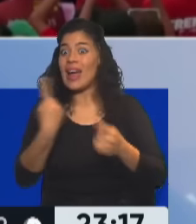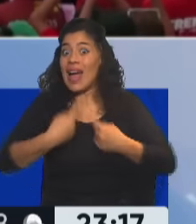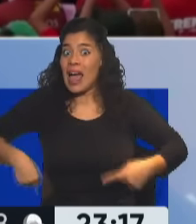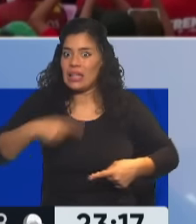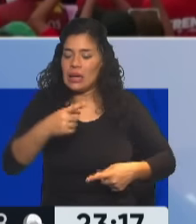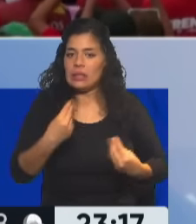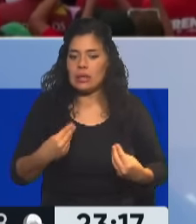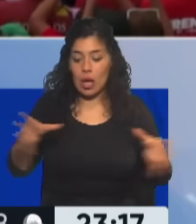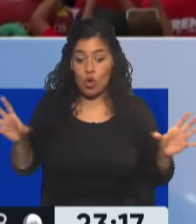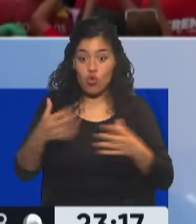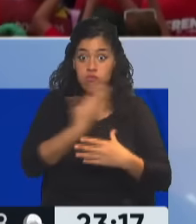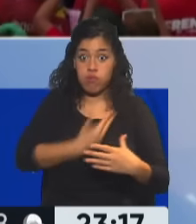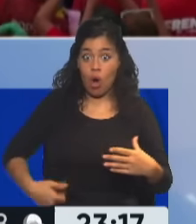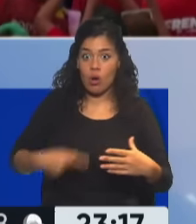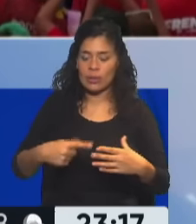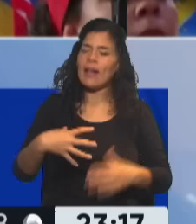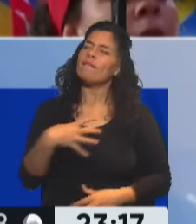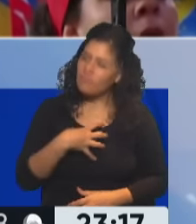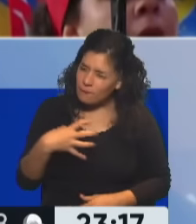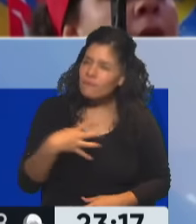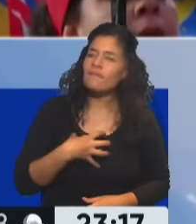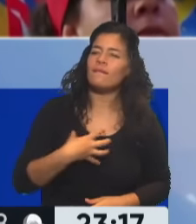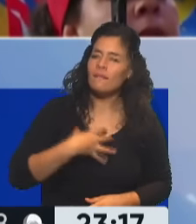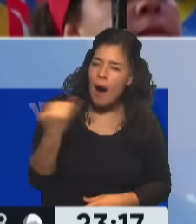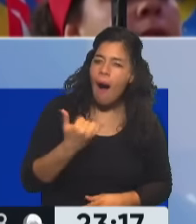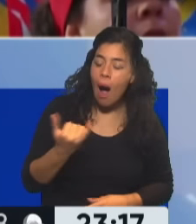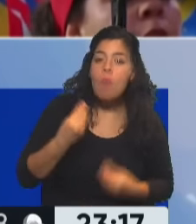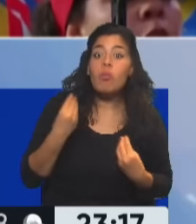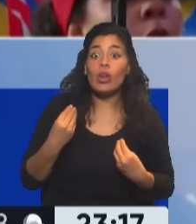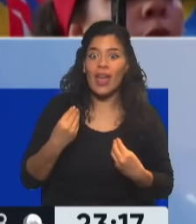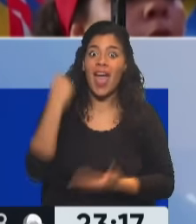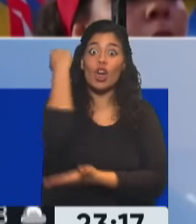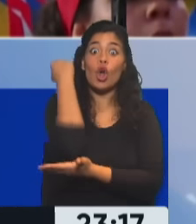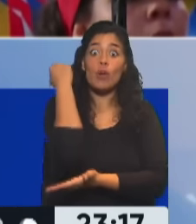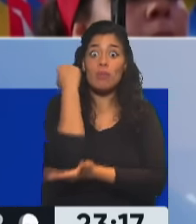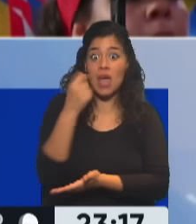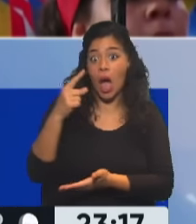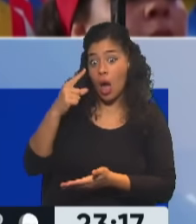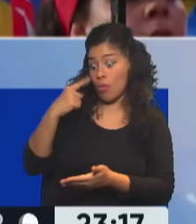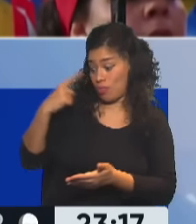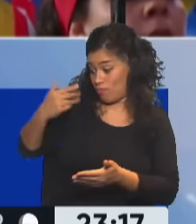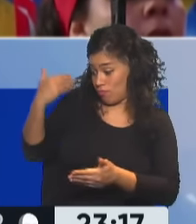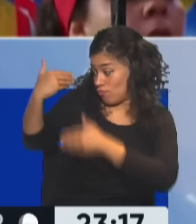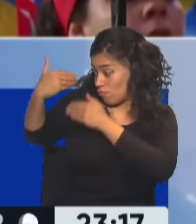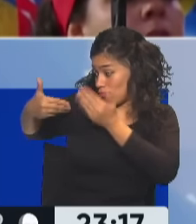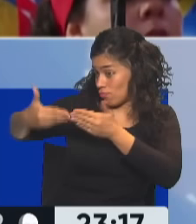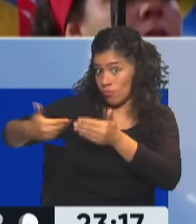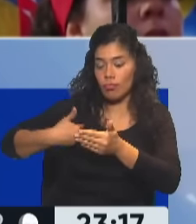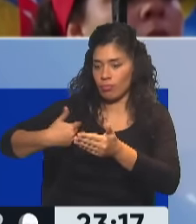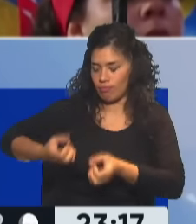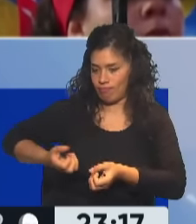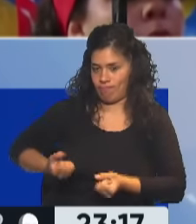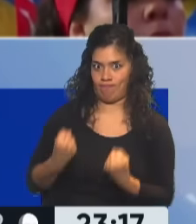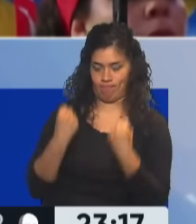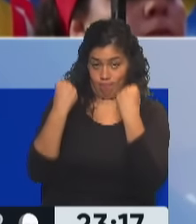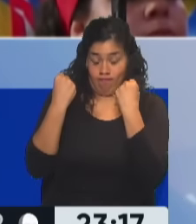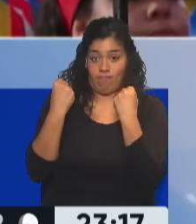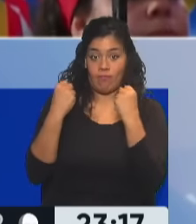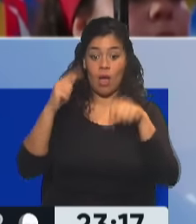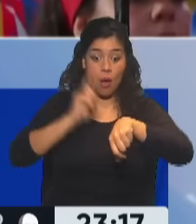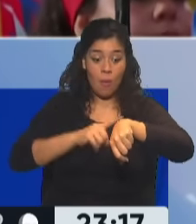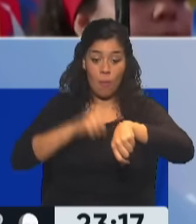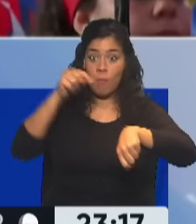se muestra confiado, sobre todo porque hay cierta mejoría económica, que lo hemos venido contando. De hecho, son las 10 de la noche acá y